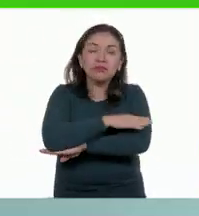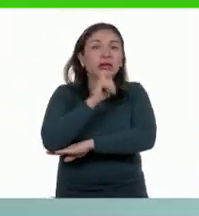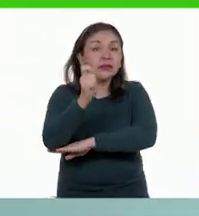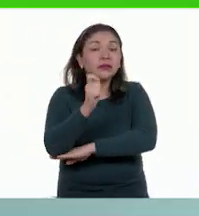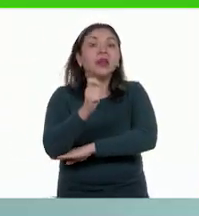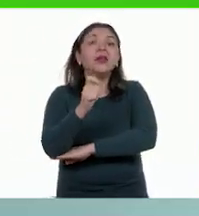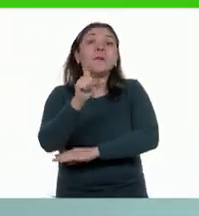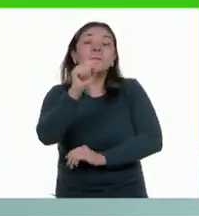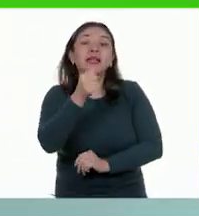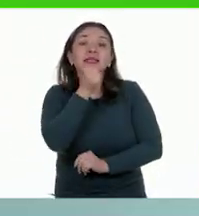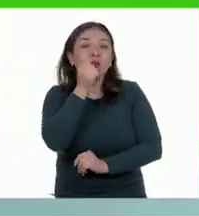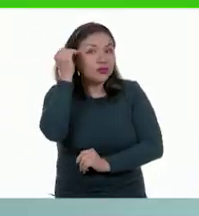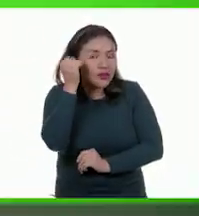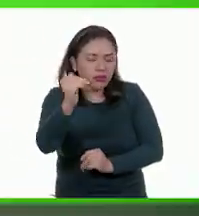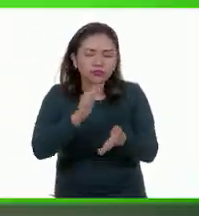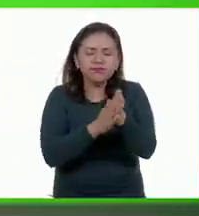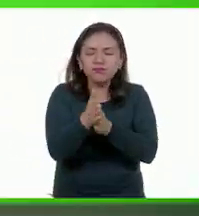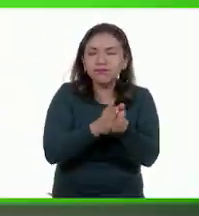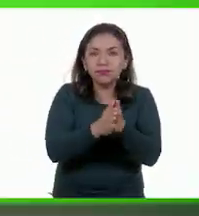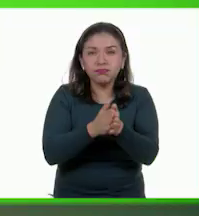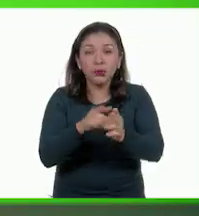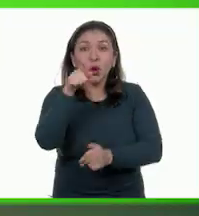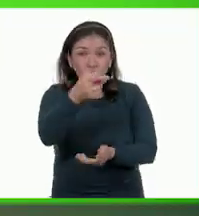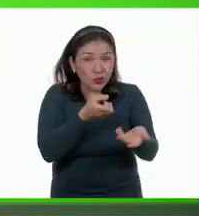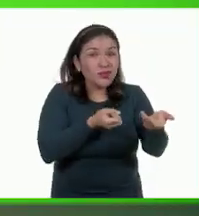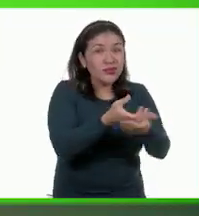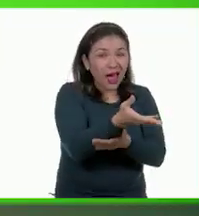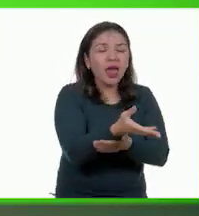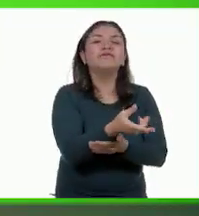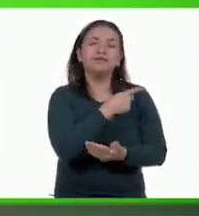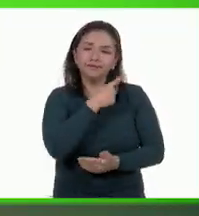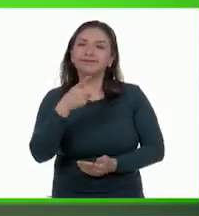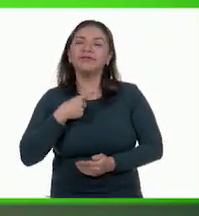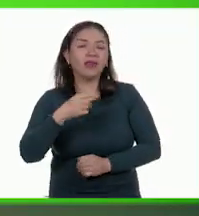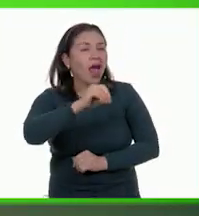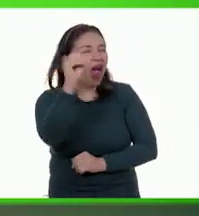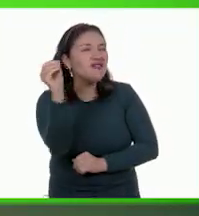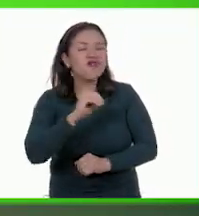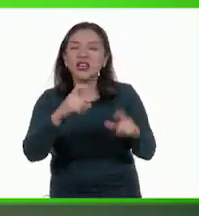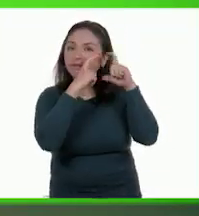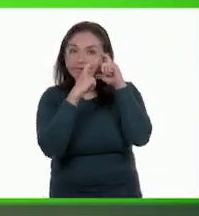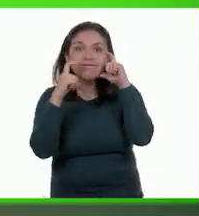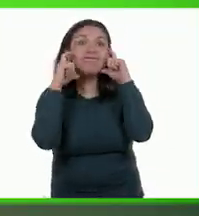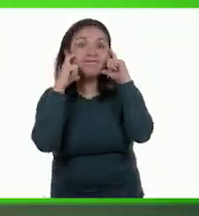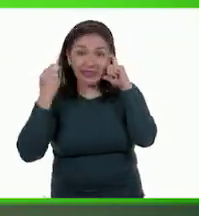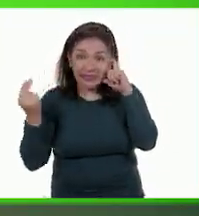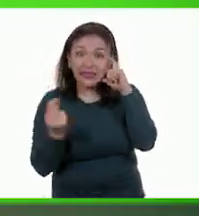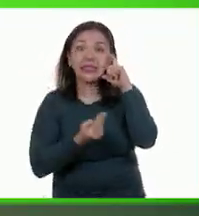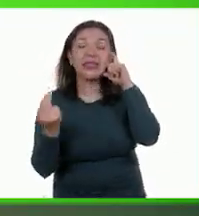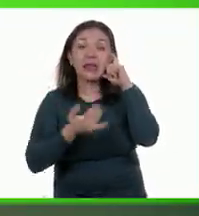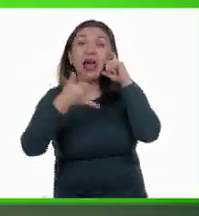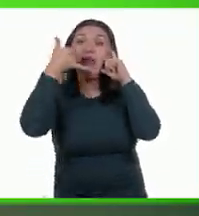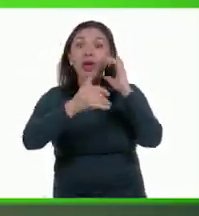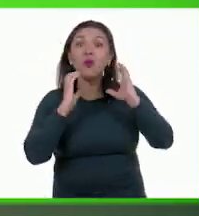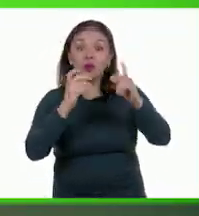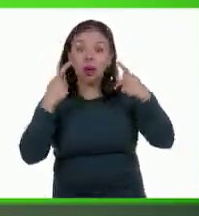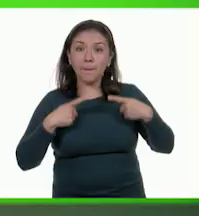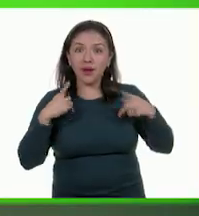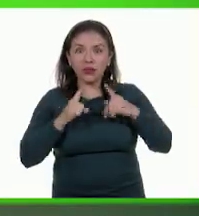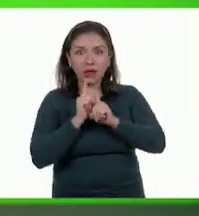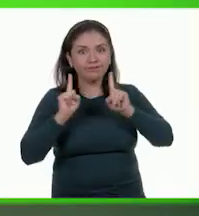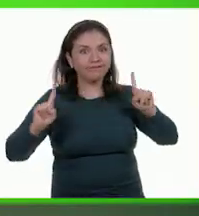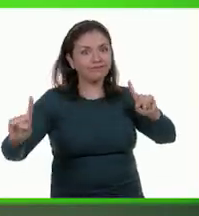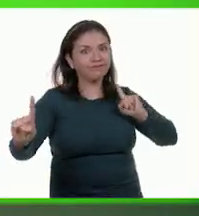durante 20 segundos. Si sales, tienes que usar el cubrebocas y mantener la